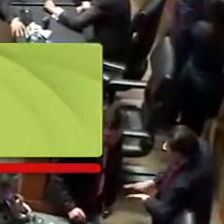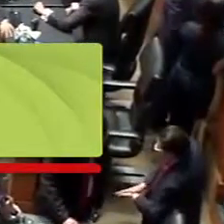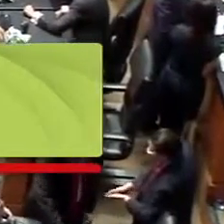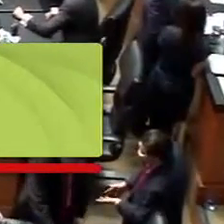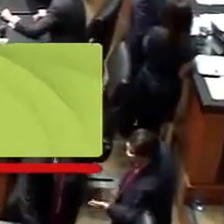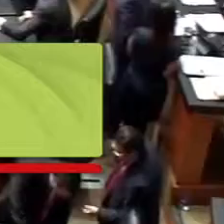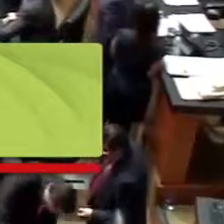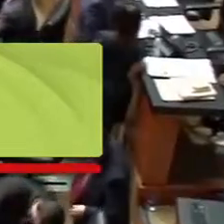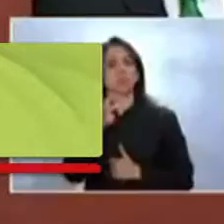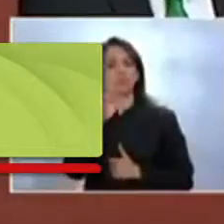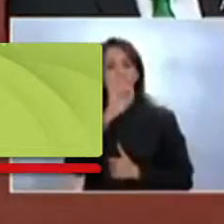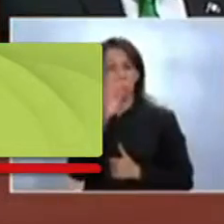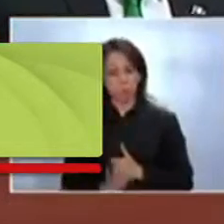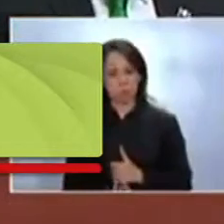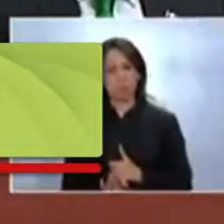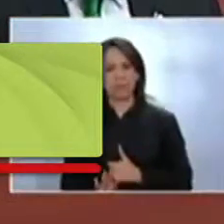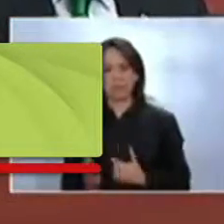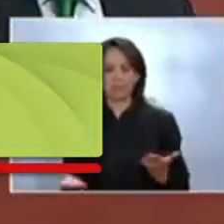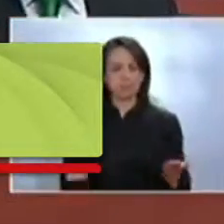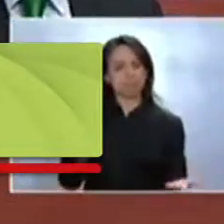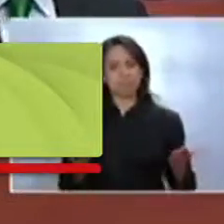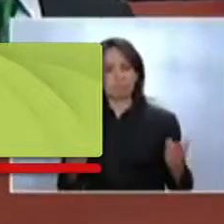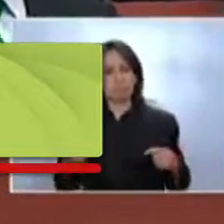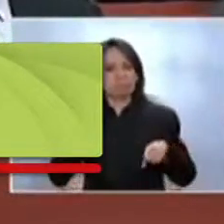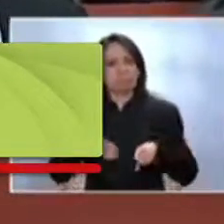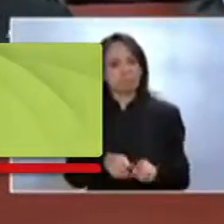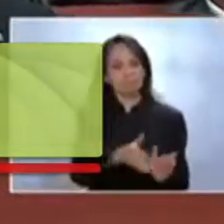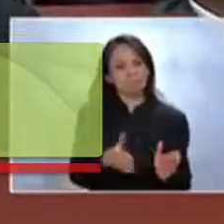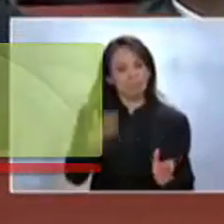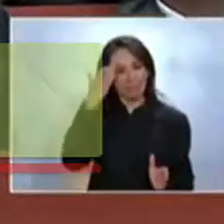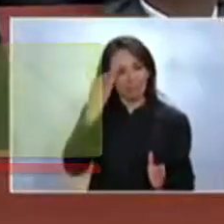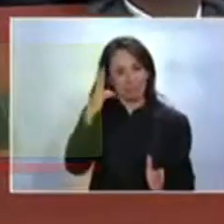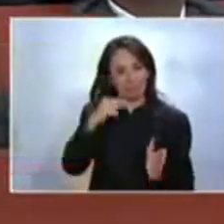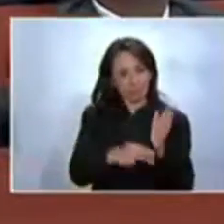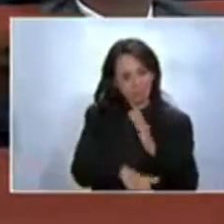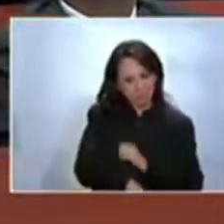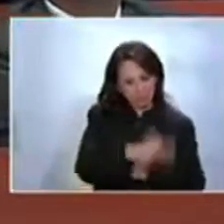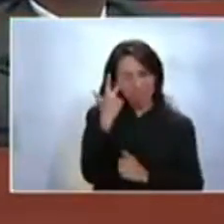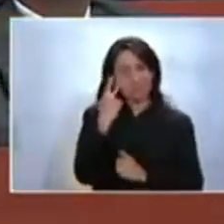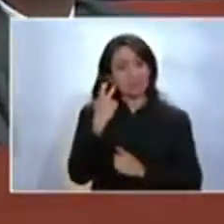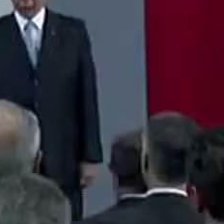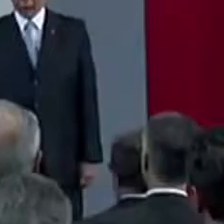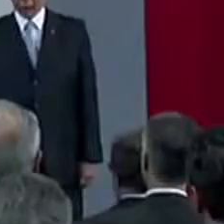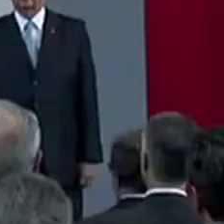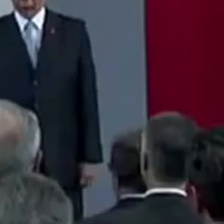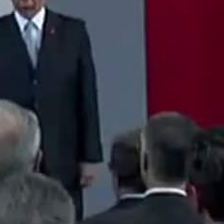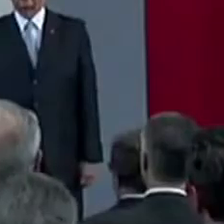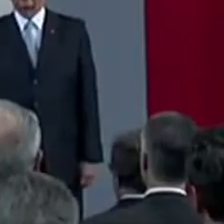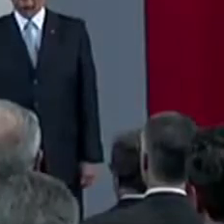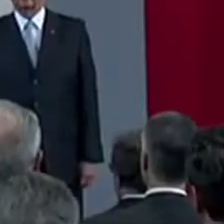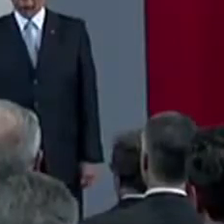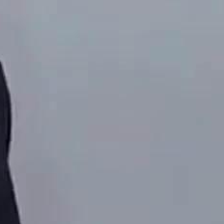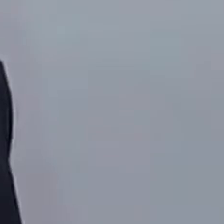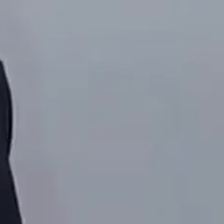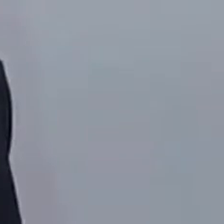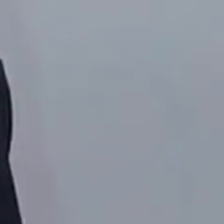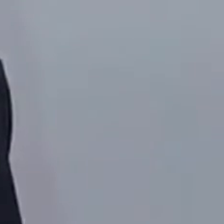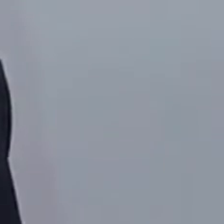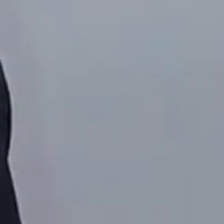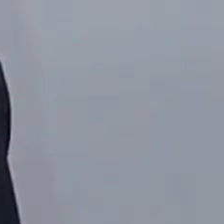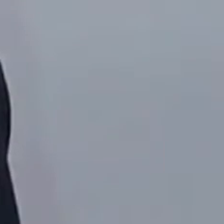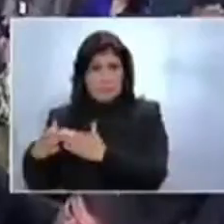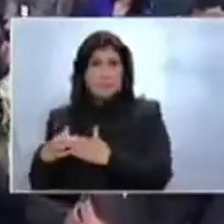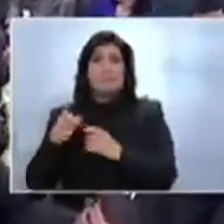las fuerzas políticas. Así lo reconoció el gobernador Jorge Herrera Caldera al referirse al mensaje de Enrique Peña Nieto durante su segundo